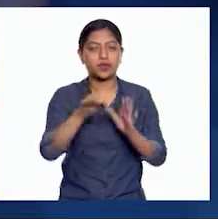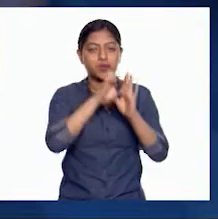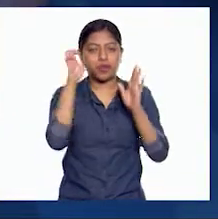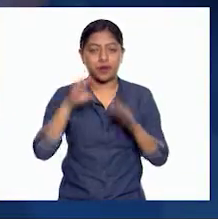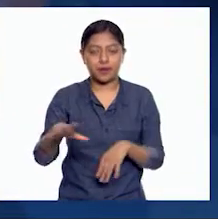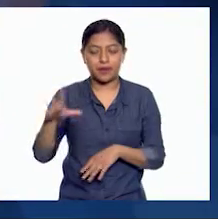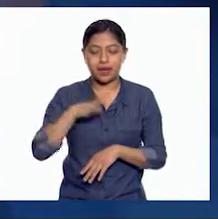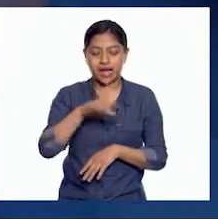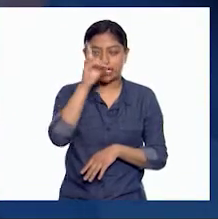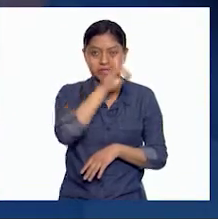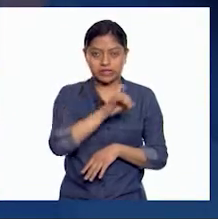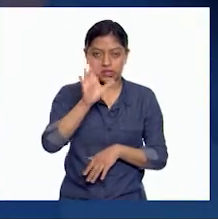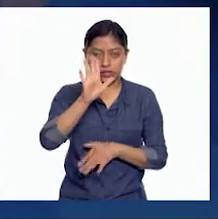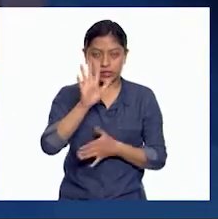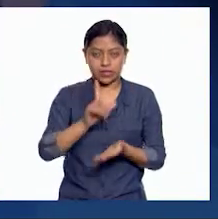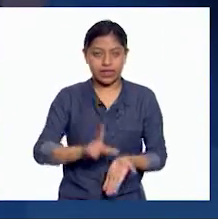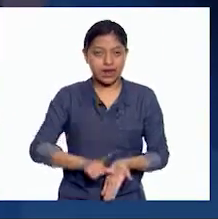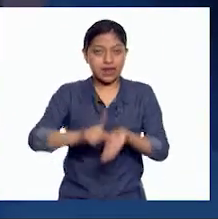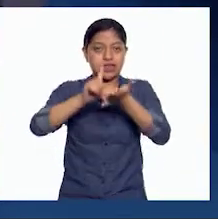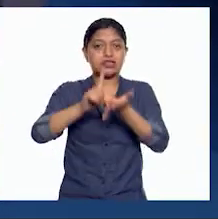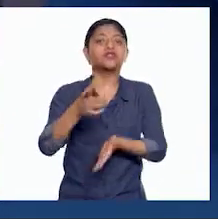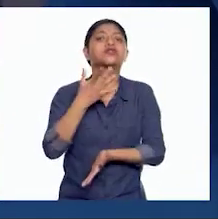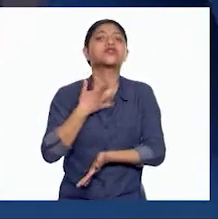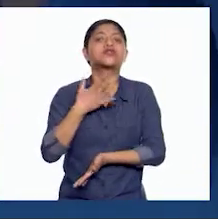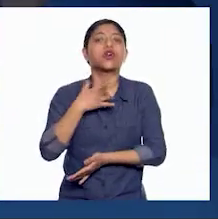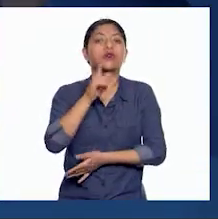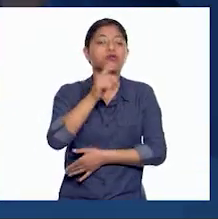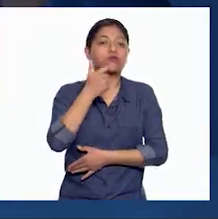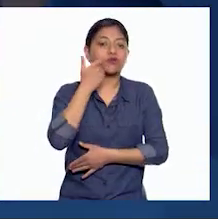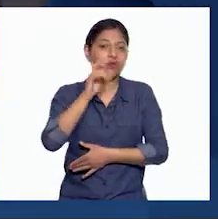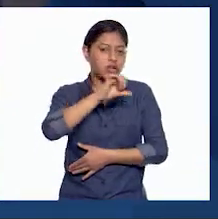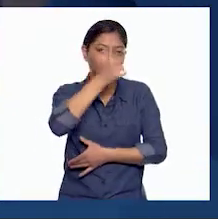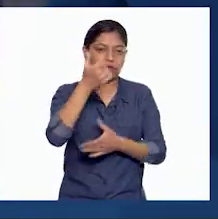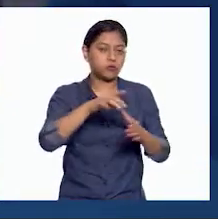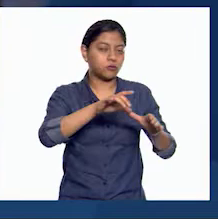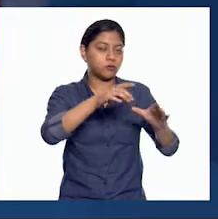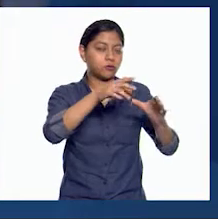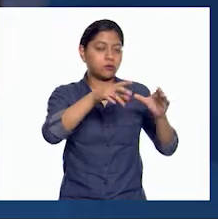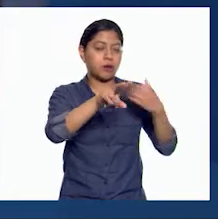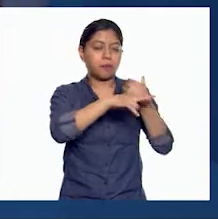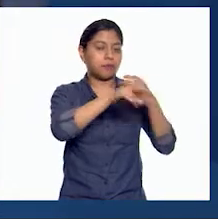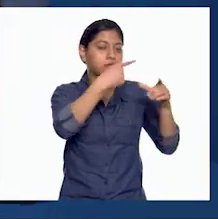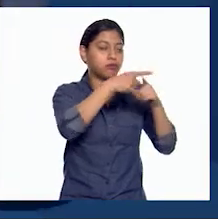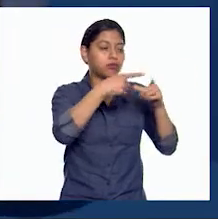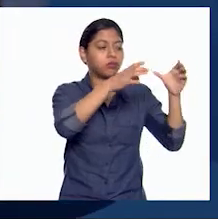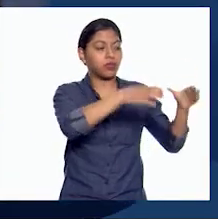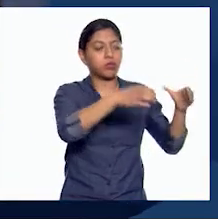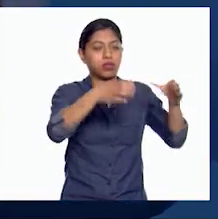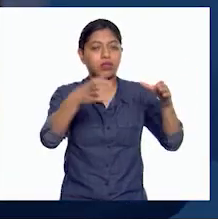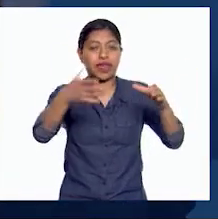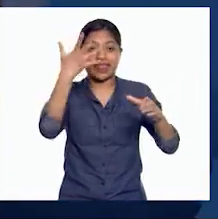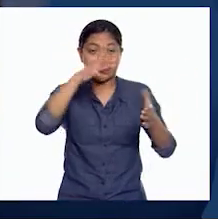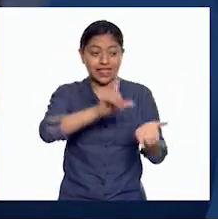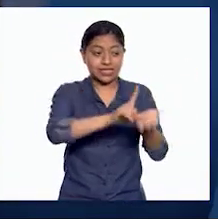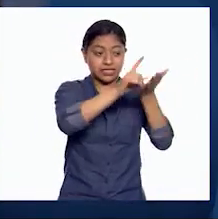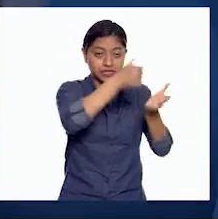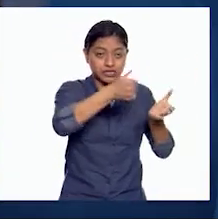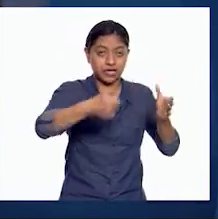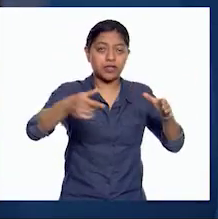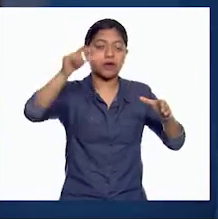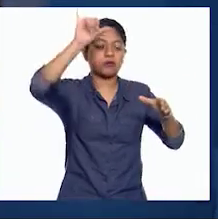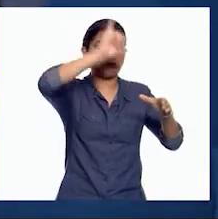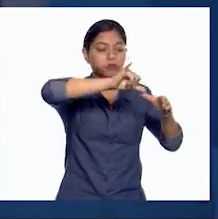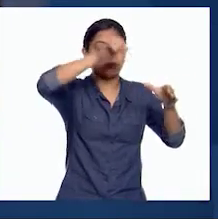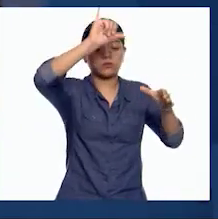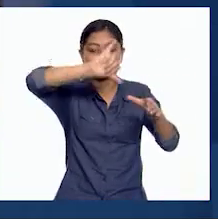tenemos 150 litros de alcohol y lo repartimos en garrafas de 10 litros, entonces llenaremos